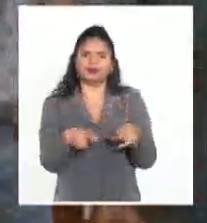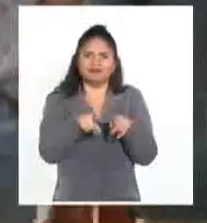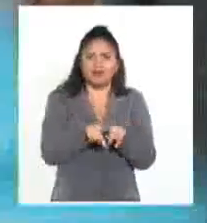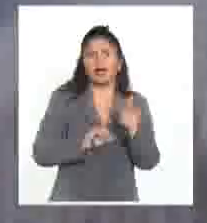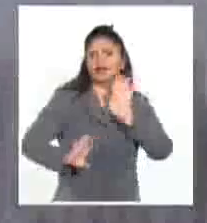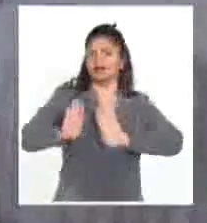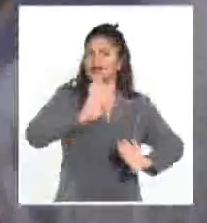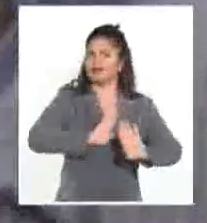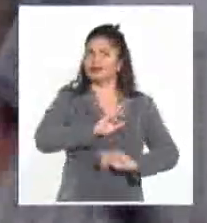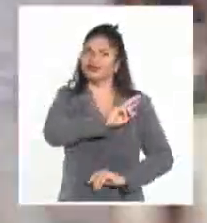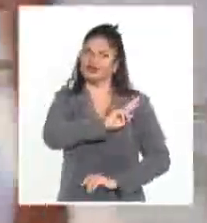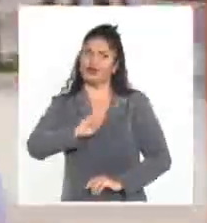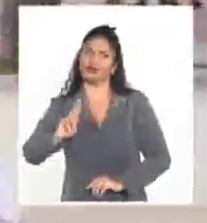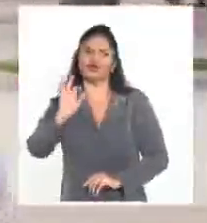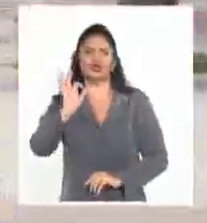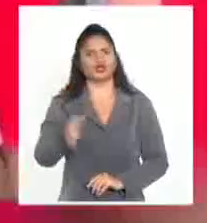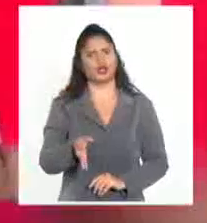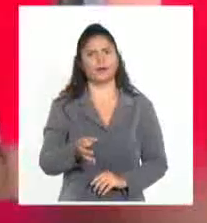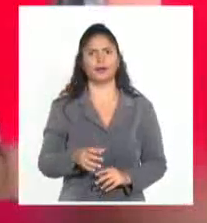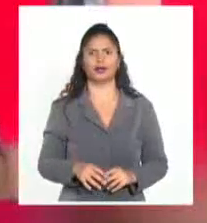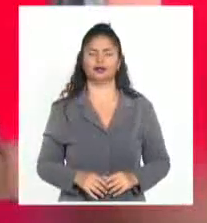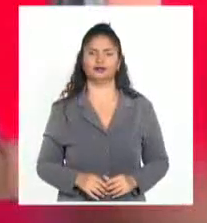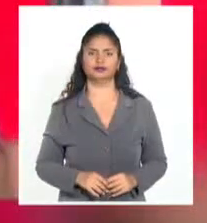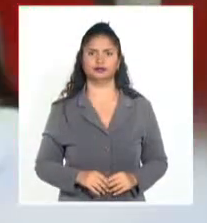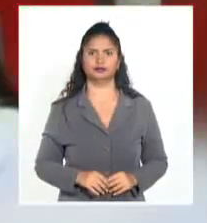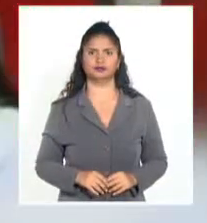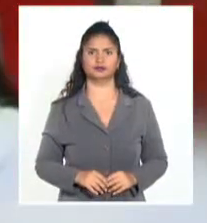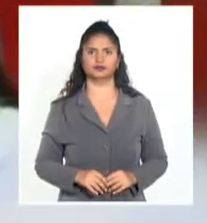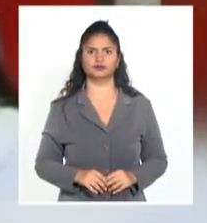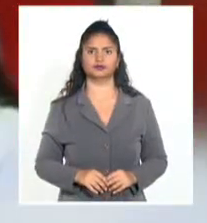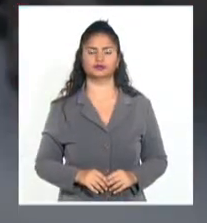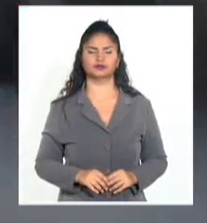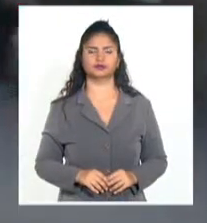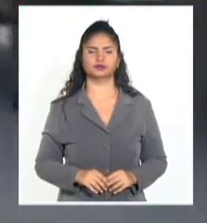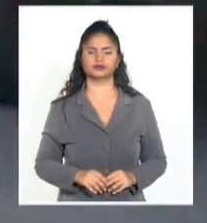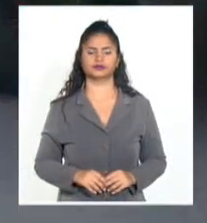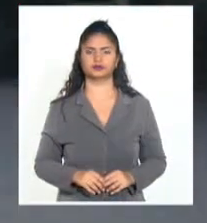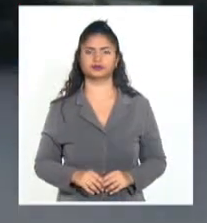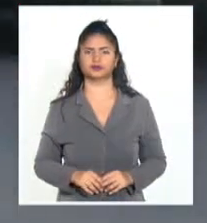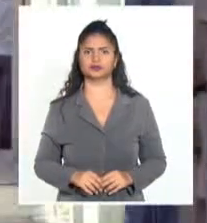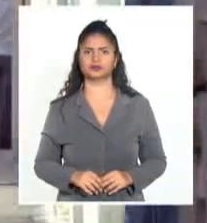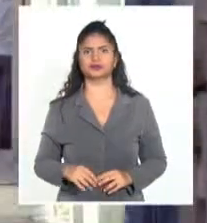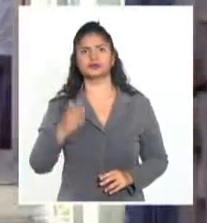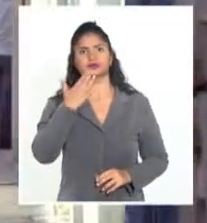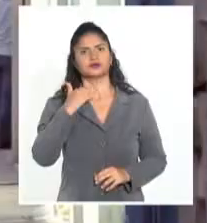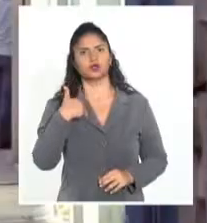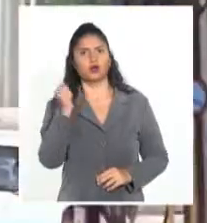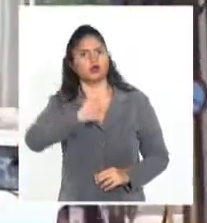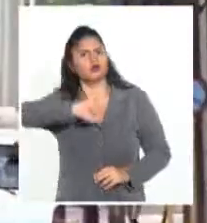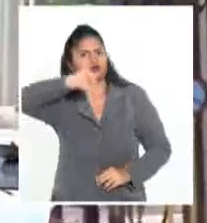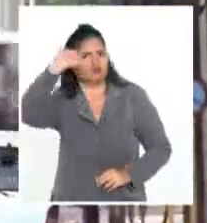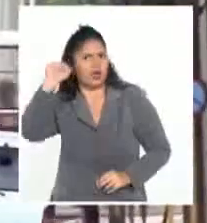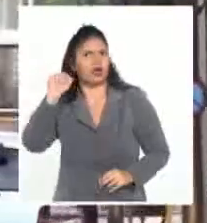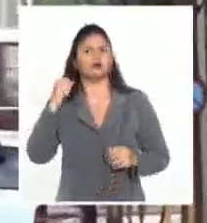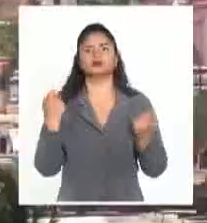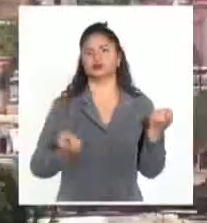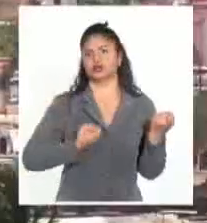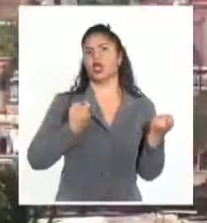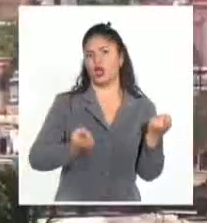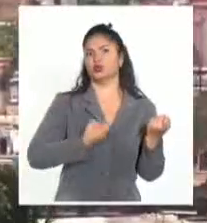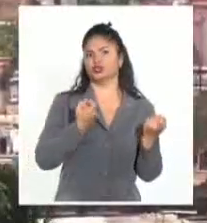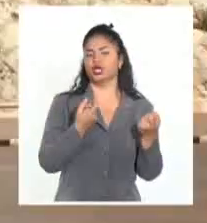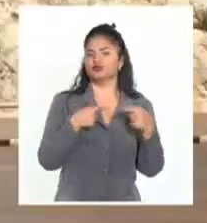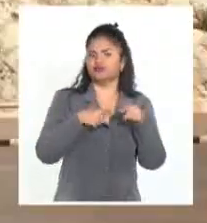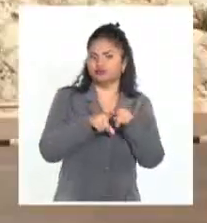ha sido nuestra arma estratégica fundamental para enfrentar con éxito todo tipo de amenazas y agresiones. Por eso, esta unidad